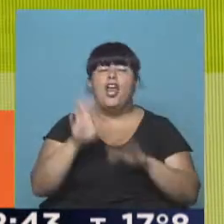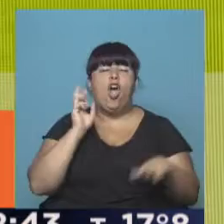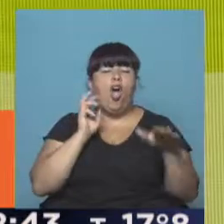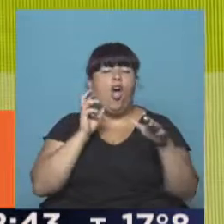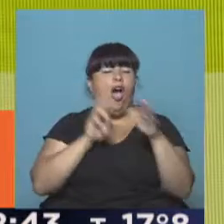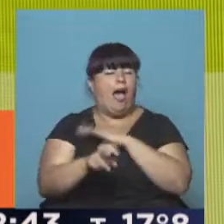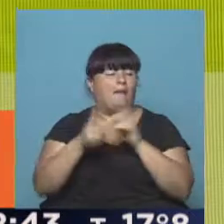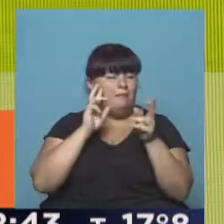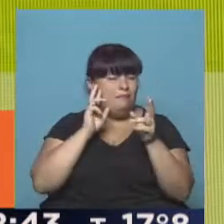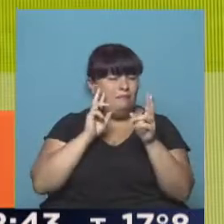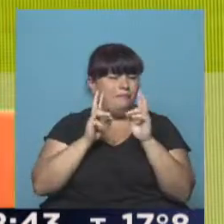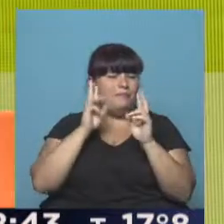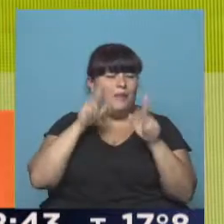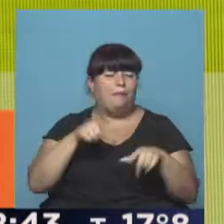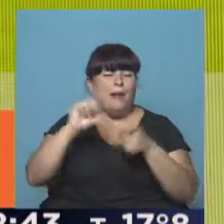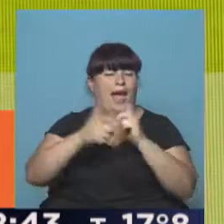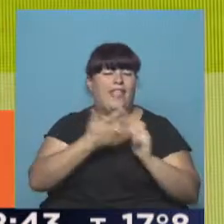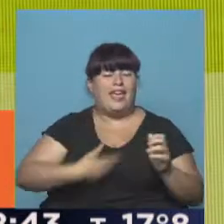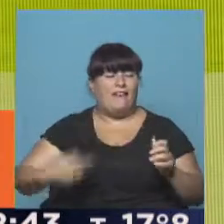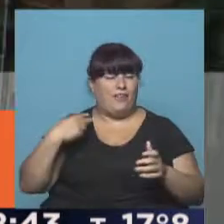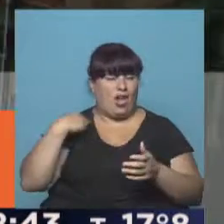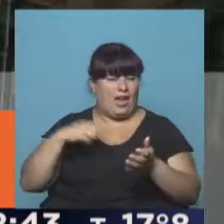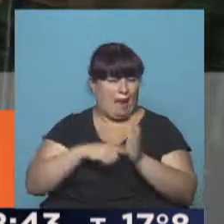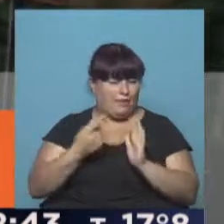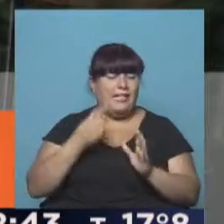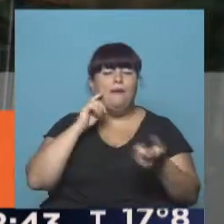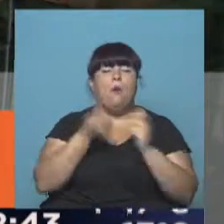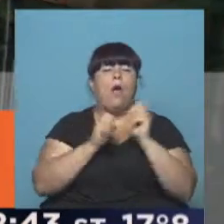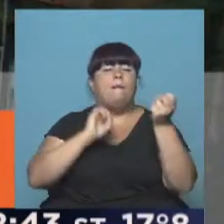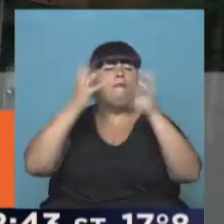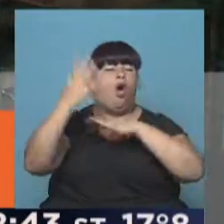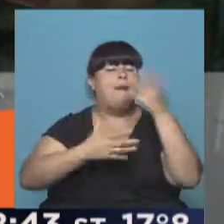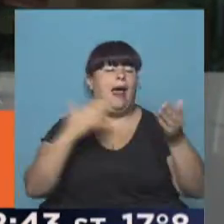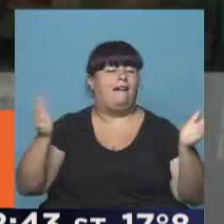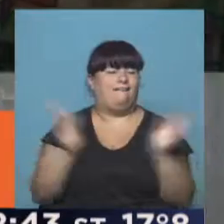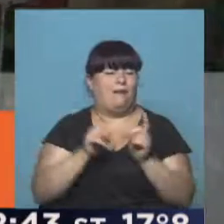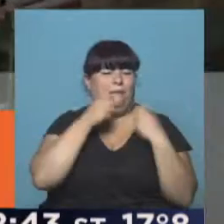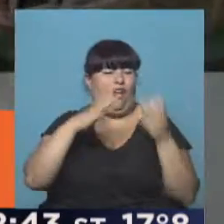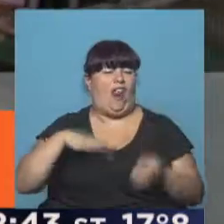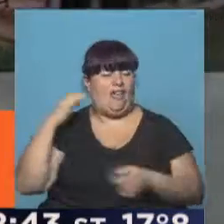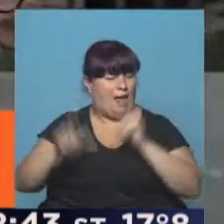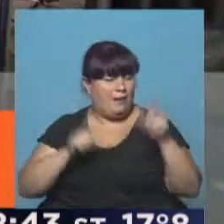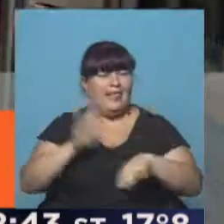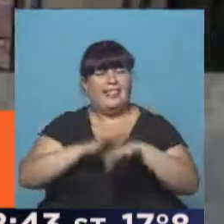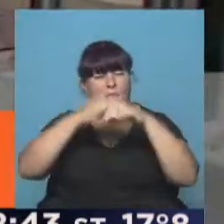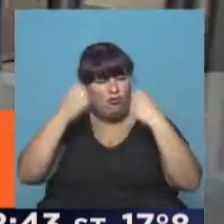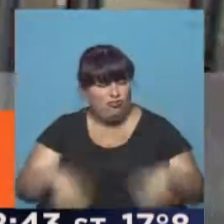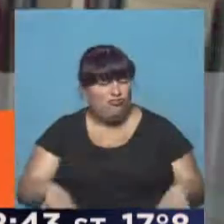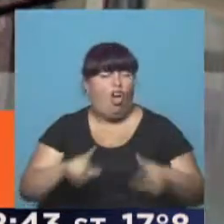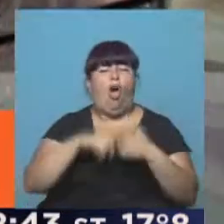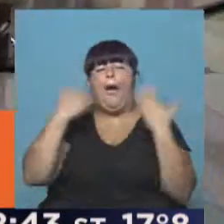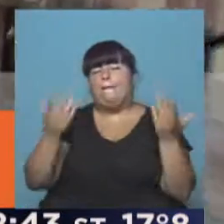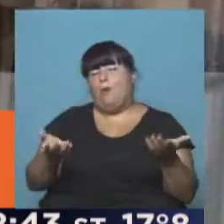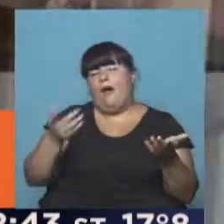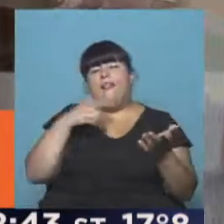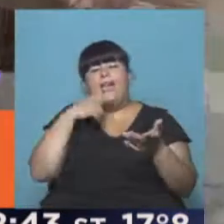son un eje estratégico del jefe de gobierno en términos de usar la modernización para simplificar la vida a la gente para que tengan más tiempo disponible para